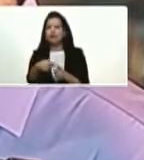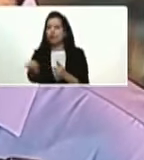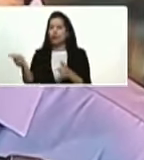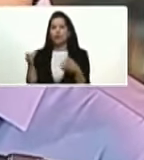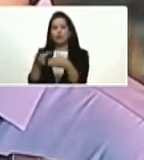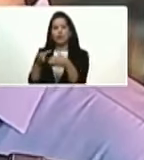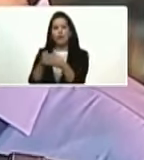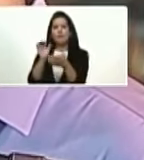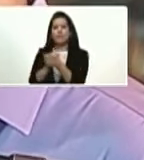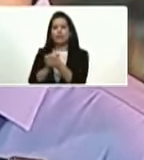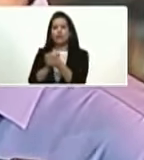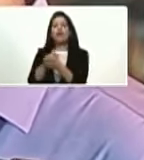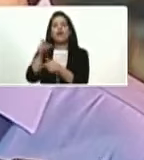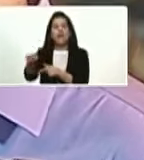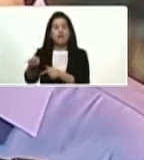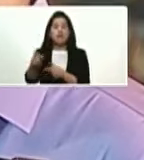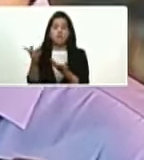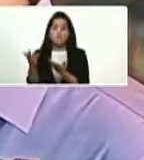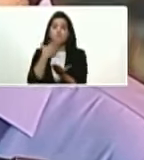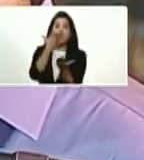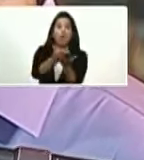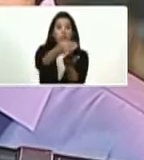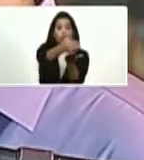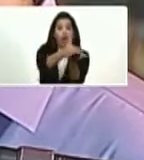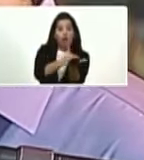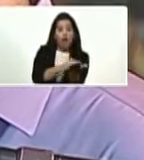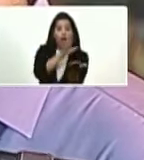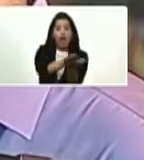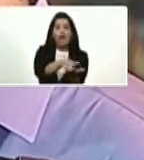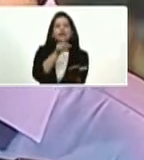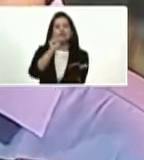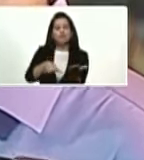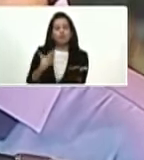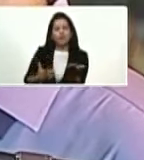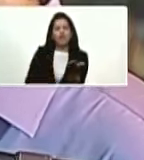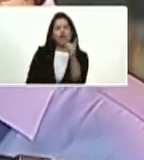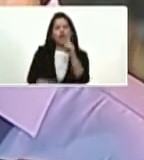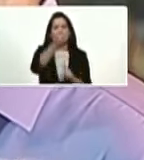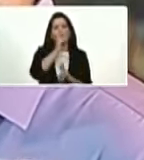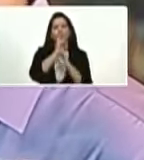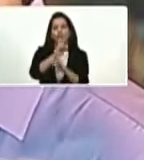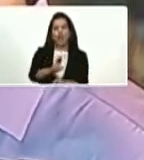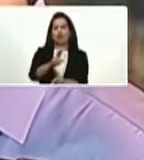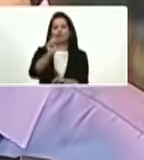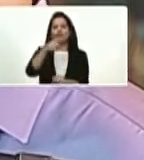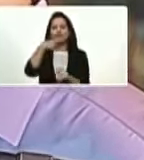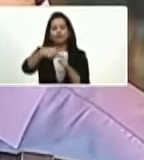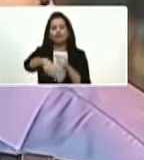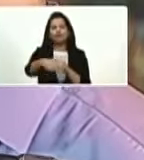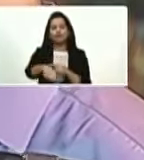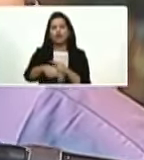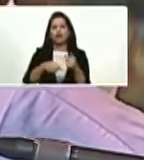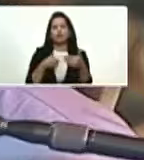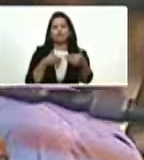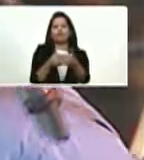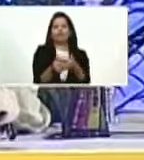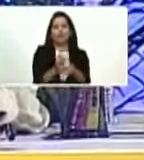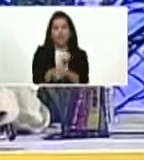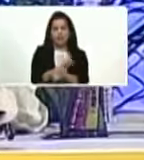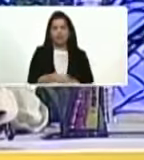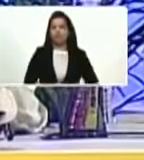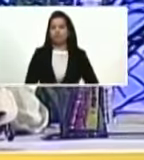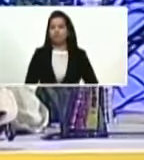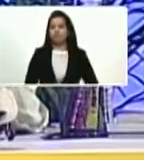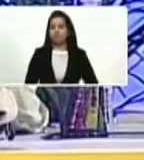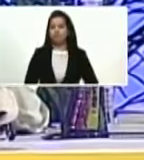trazando una línea donde es posible alcanzar metas y resultados concretos en plazos breves.